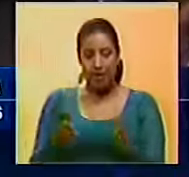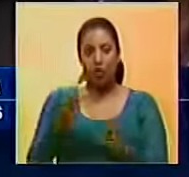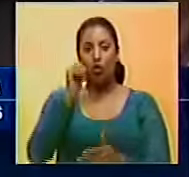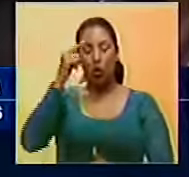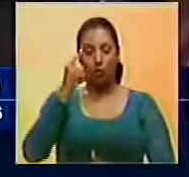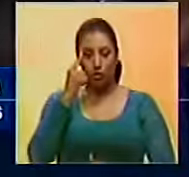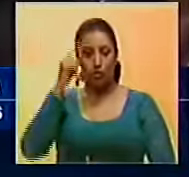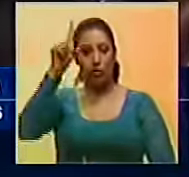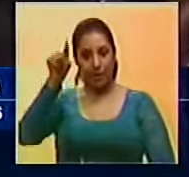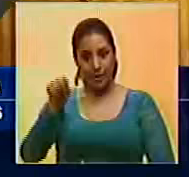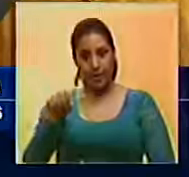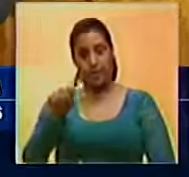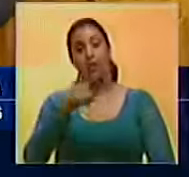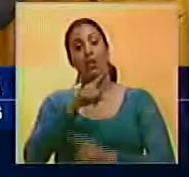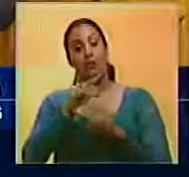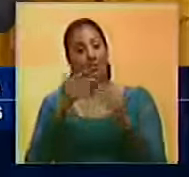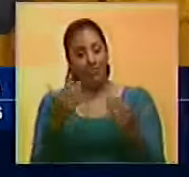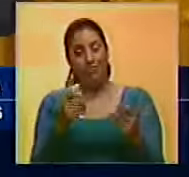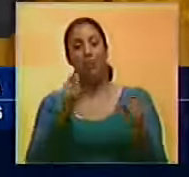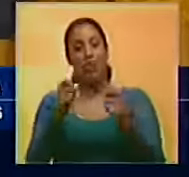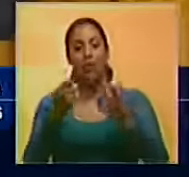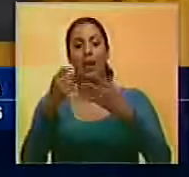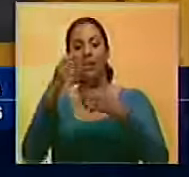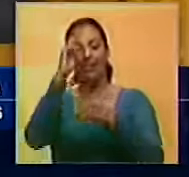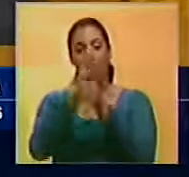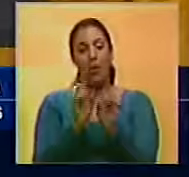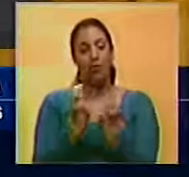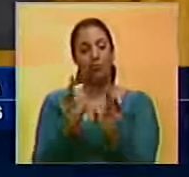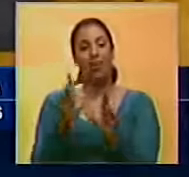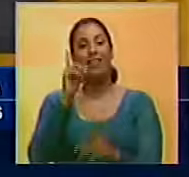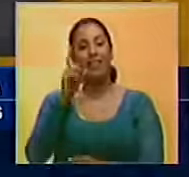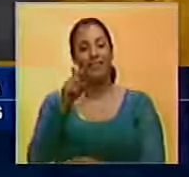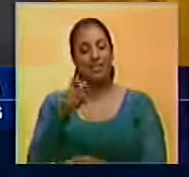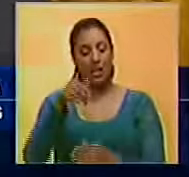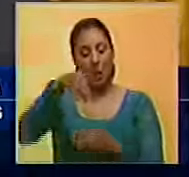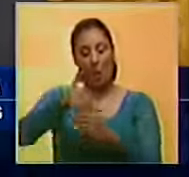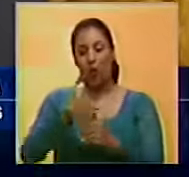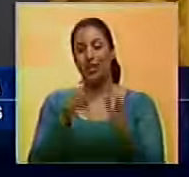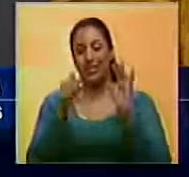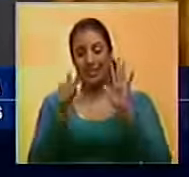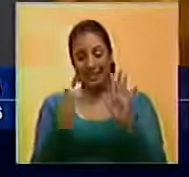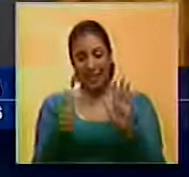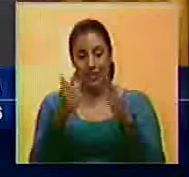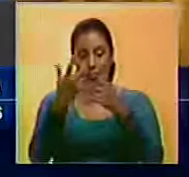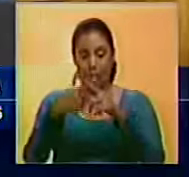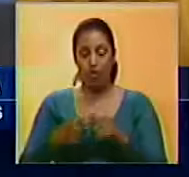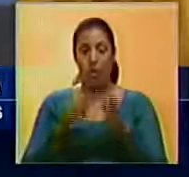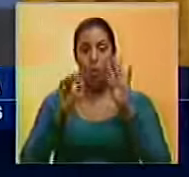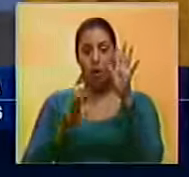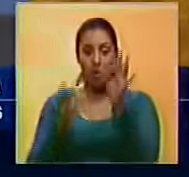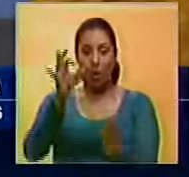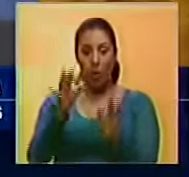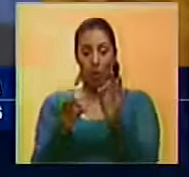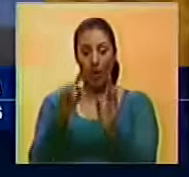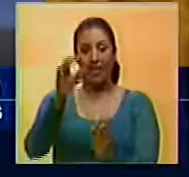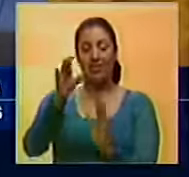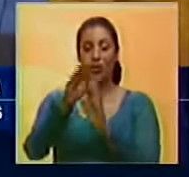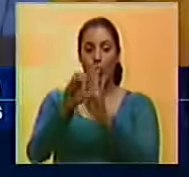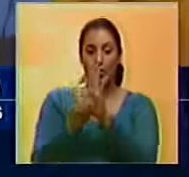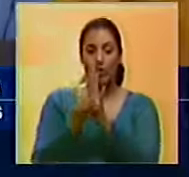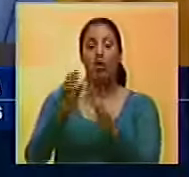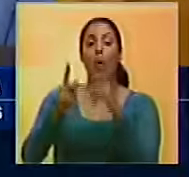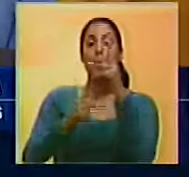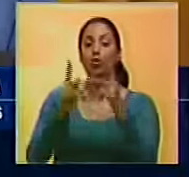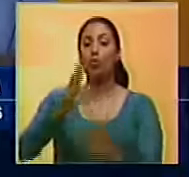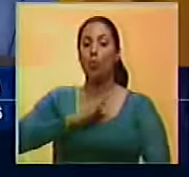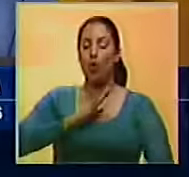Wang Kyung-an. Para hacer efectiva la destitución se requiere del voto de 6 de los 9 jueces del Tribunal Constitucional,